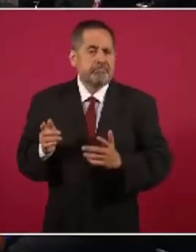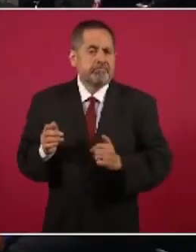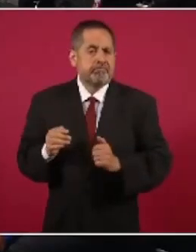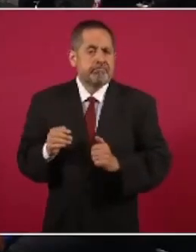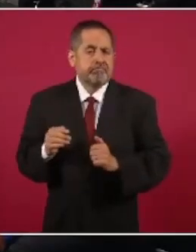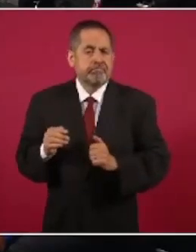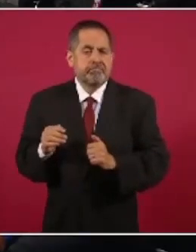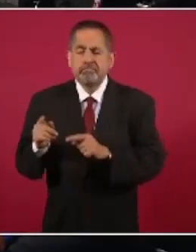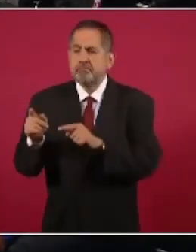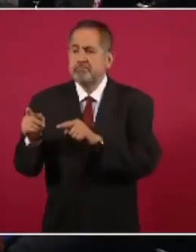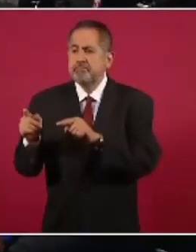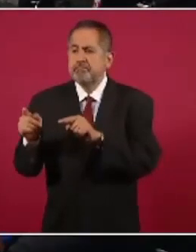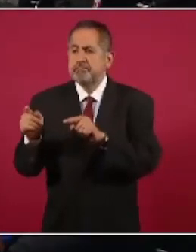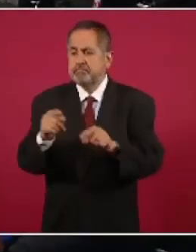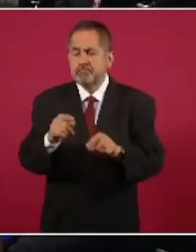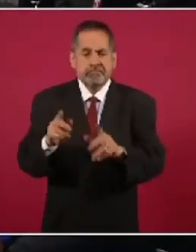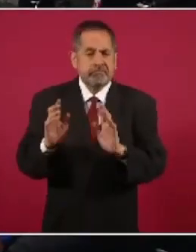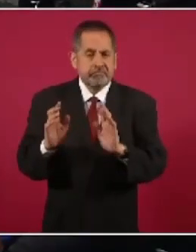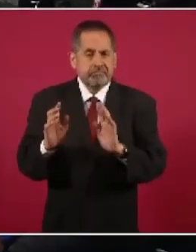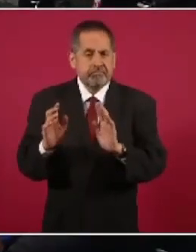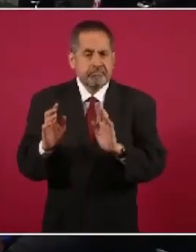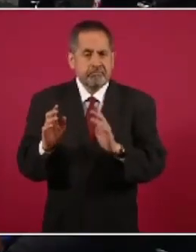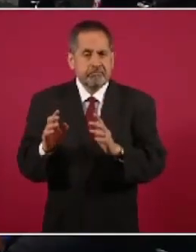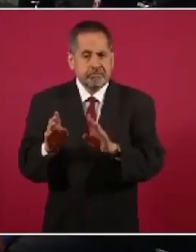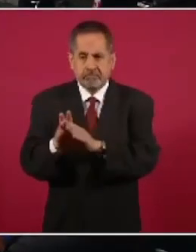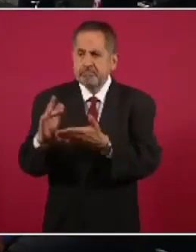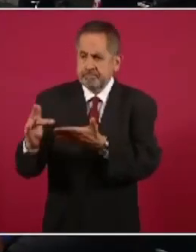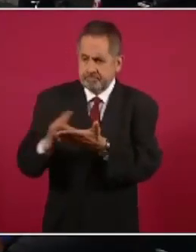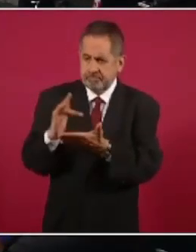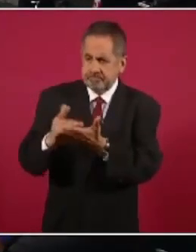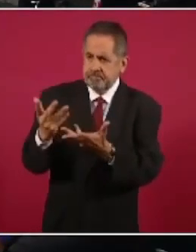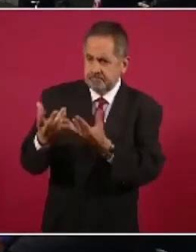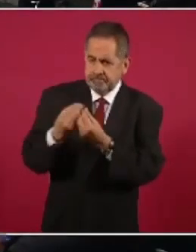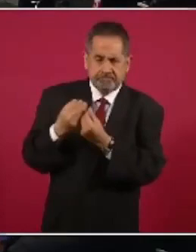que se siga apoyando